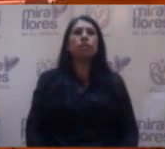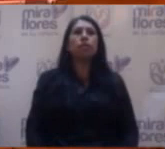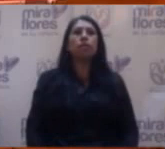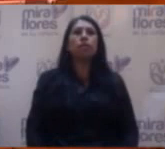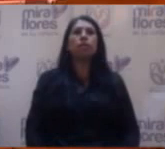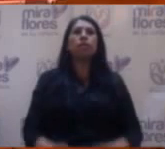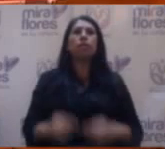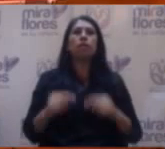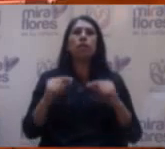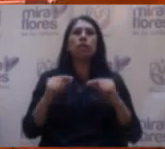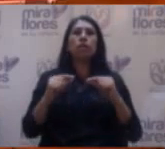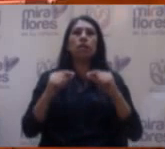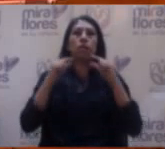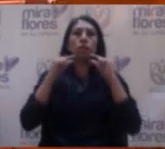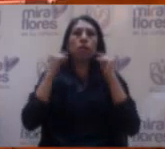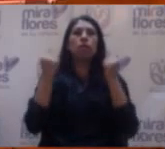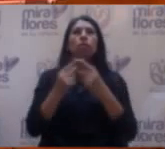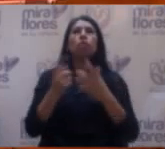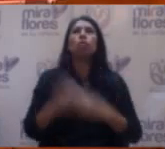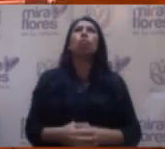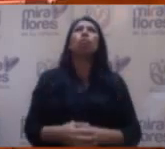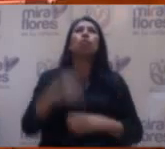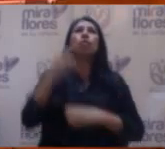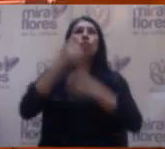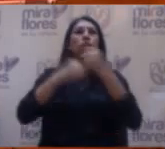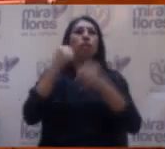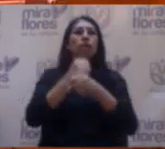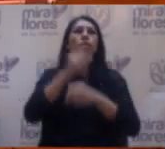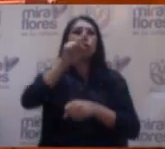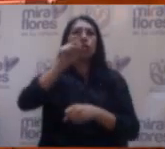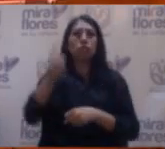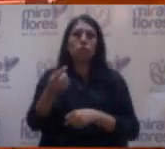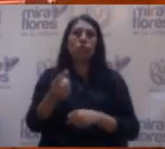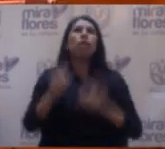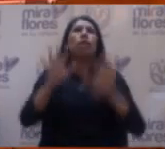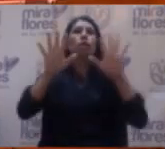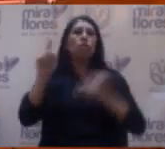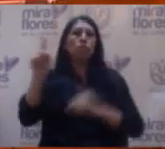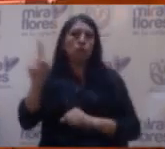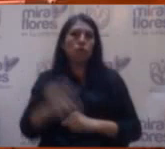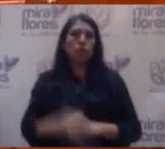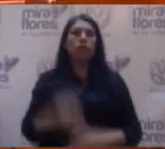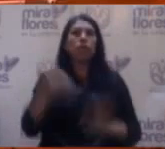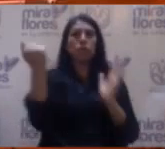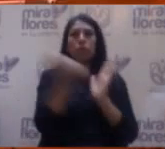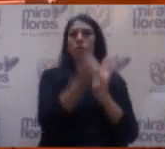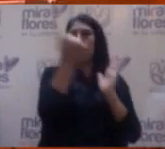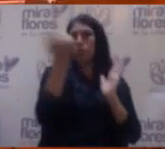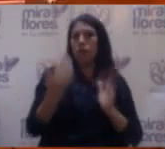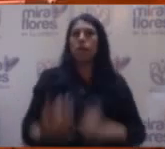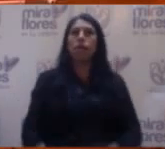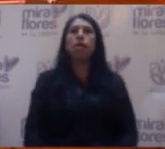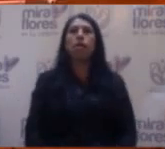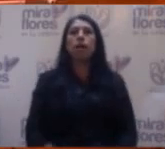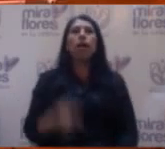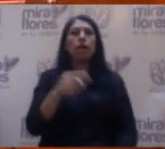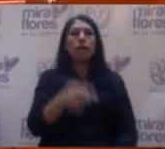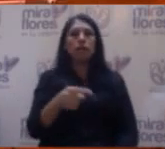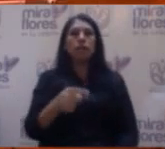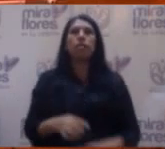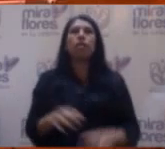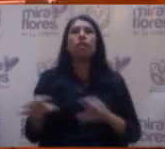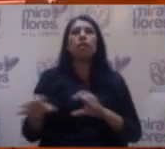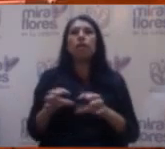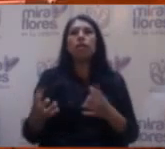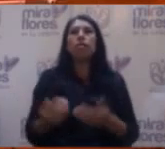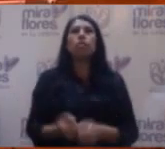anterior, en el año 2011, tuvo a bien aprobar. Ahí se establecieron los ejes de trabajo